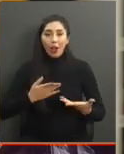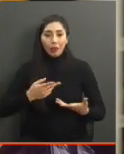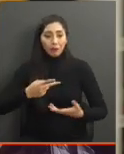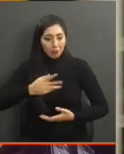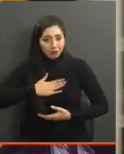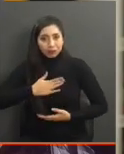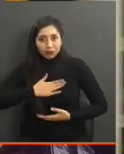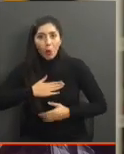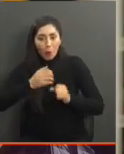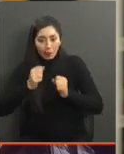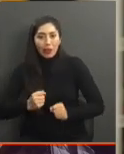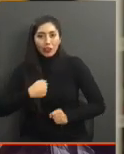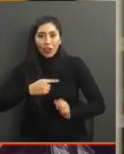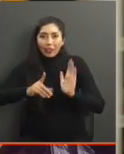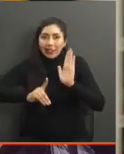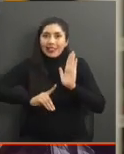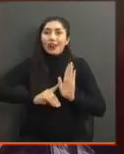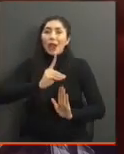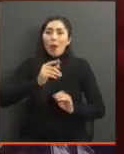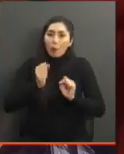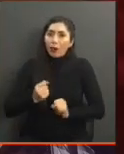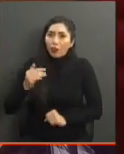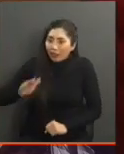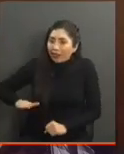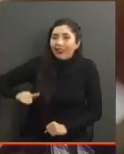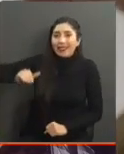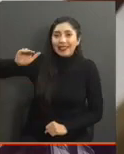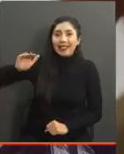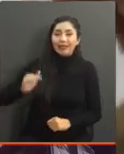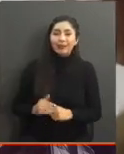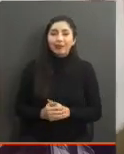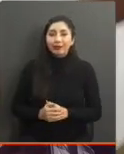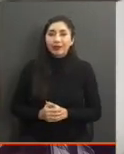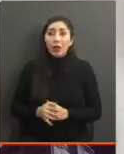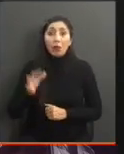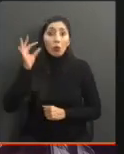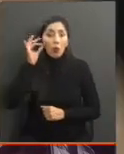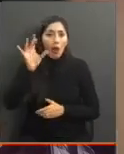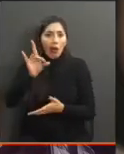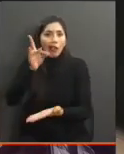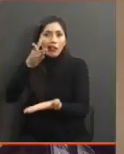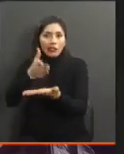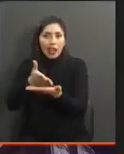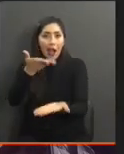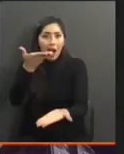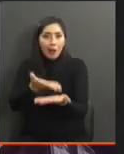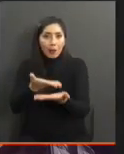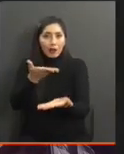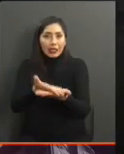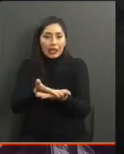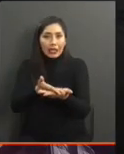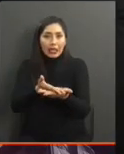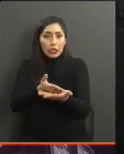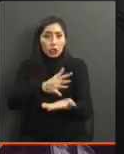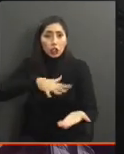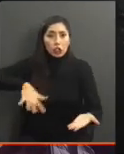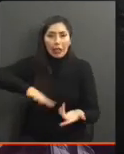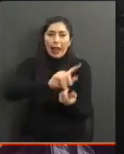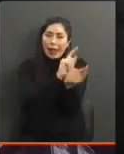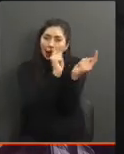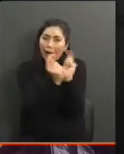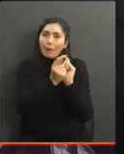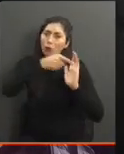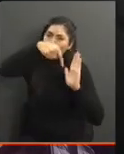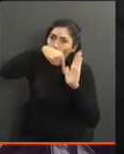pueden desarrollarse y donde pueden crecer. Fabiola decidió aprovechar esta instancia para promover cambios sociales más profundos